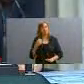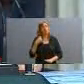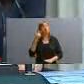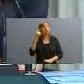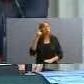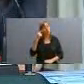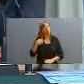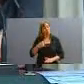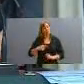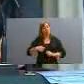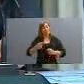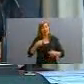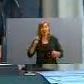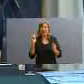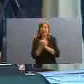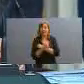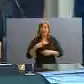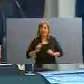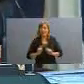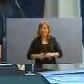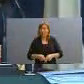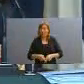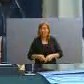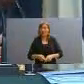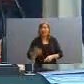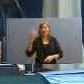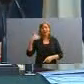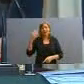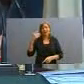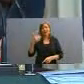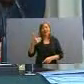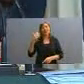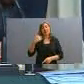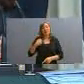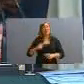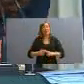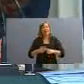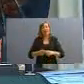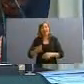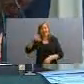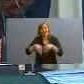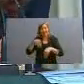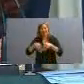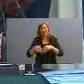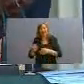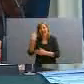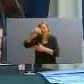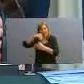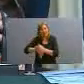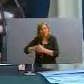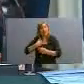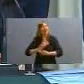nosotros hemos dado, a partir de la reforma política, de las PASO, de las internas vinculantes, obligatorias,